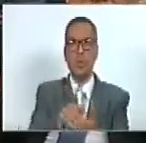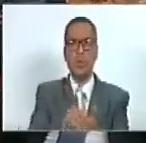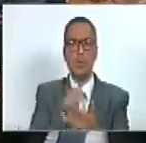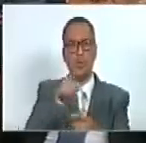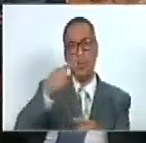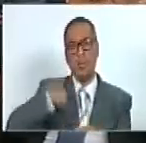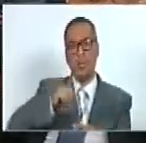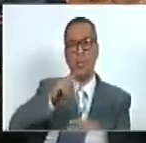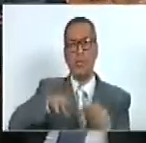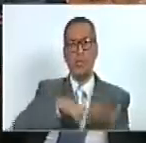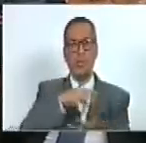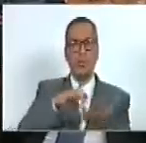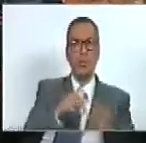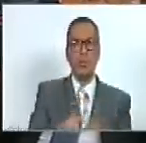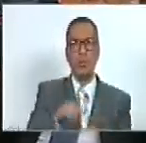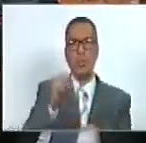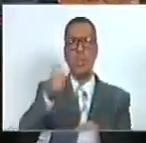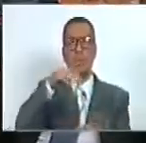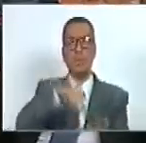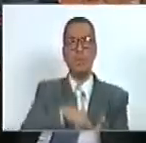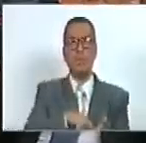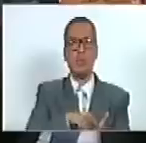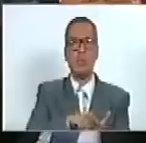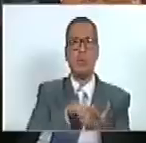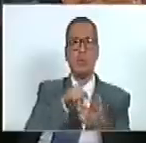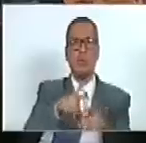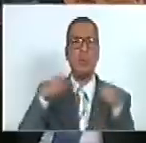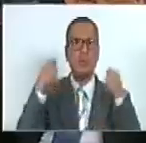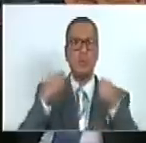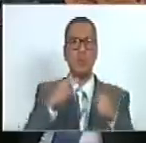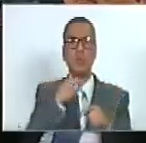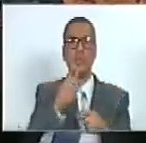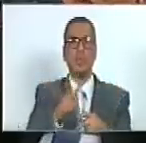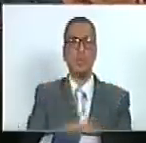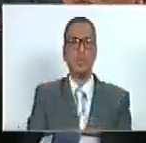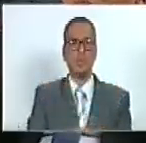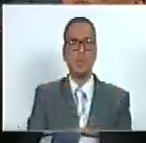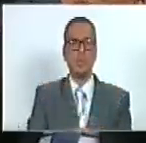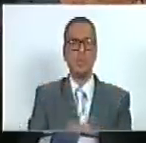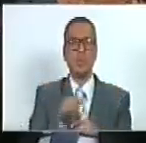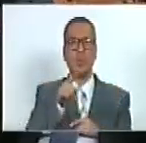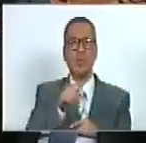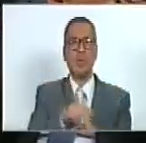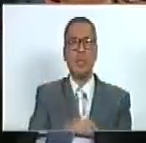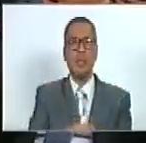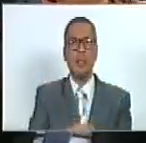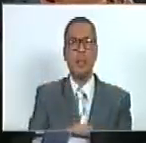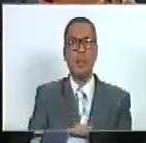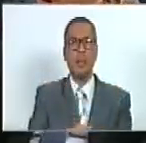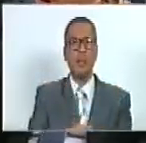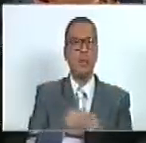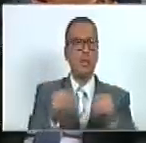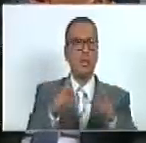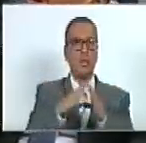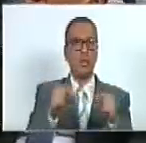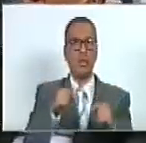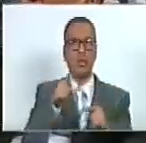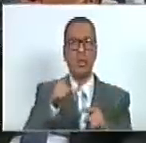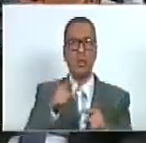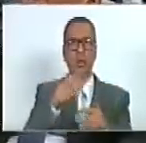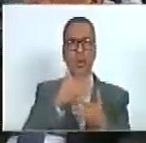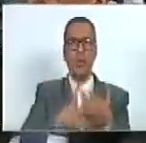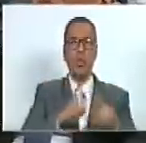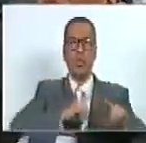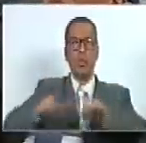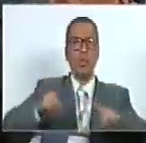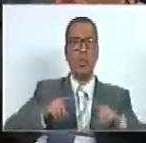problemas. 15.000 pilotos se lanzaron hoy a la huelga en América. Un minuto, diputado. Y todos los guionistas y